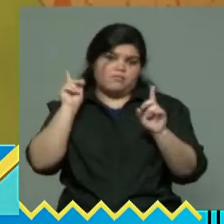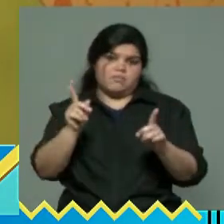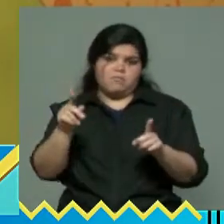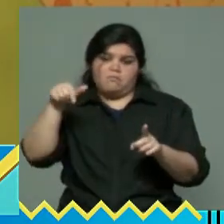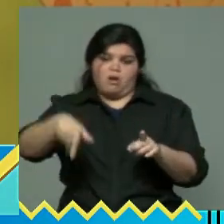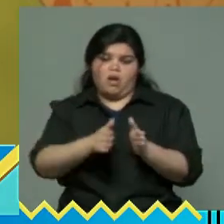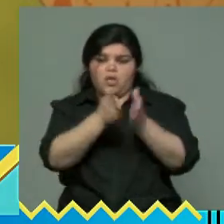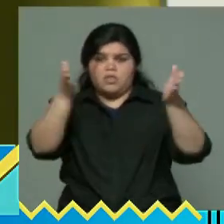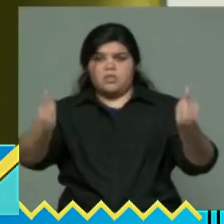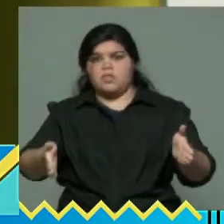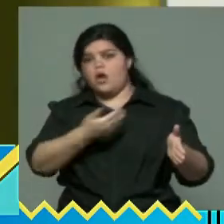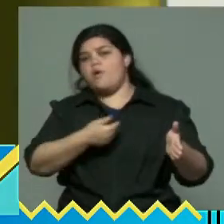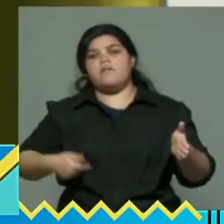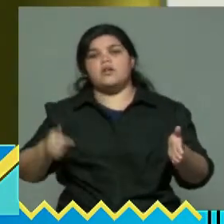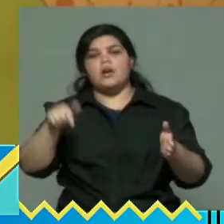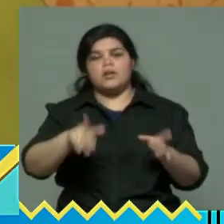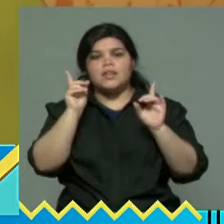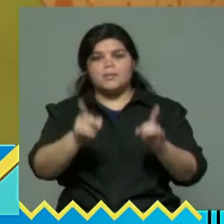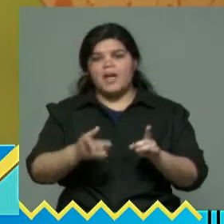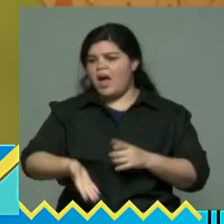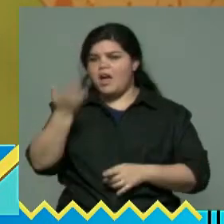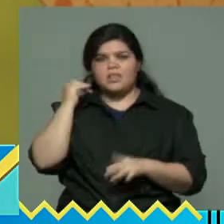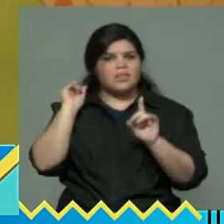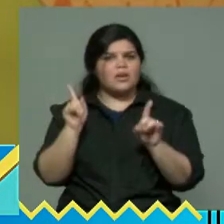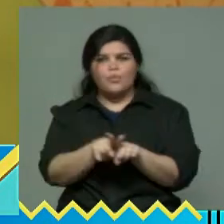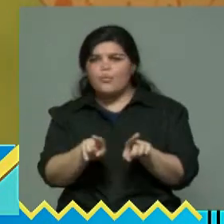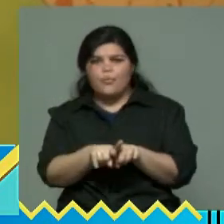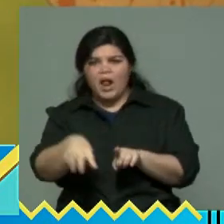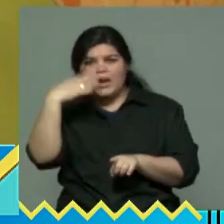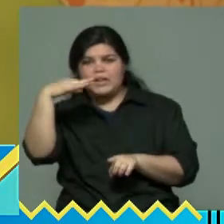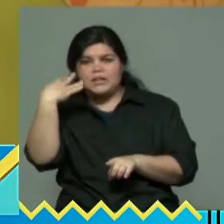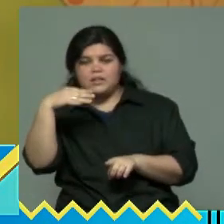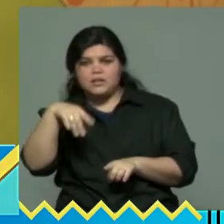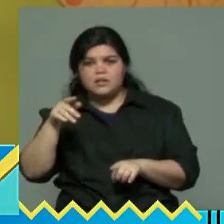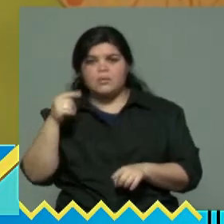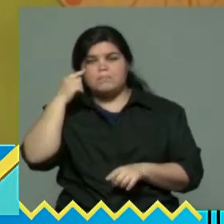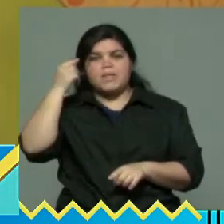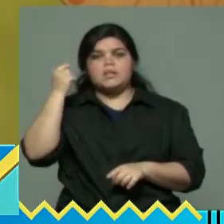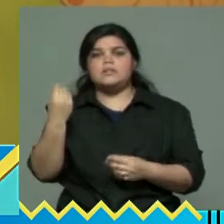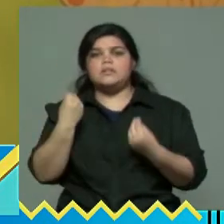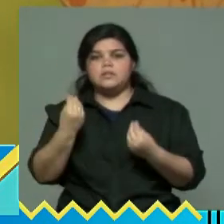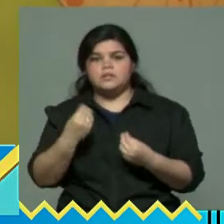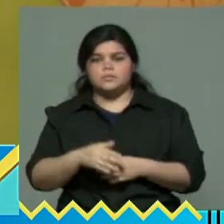pasaba en el gobierno anterior. Cristina Fernández de Kirchner pensaba que todos los